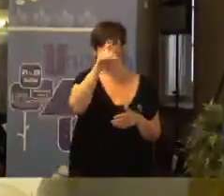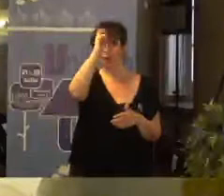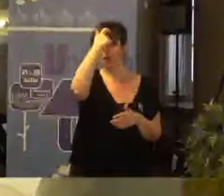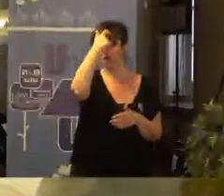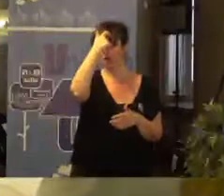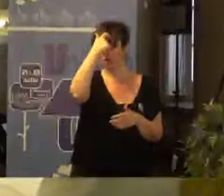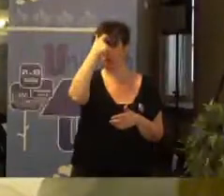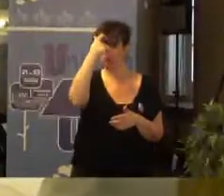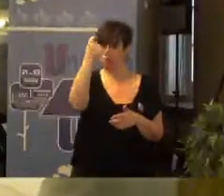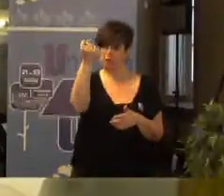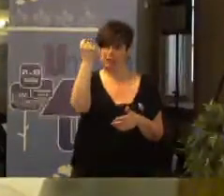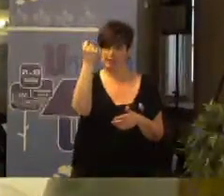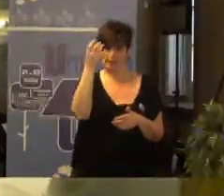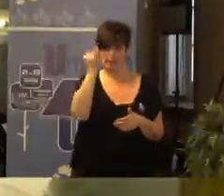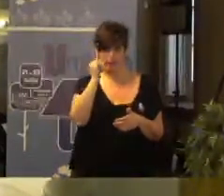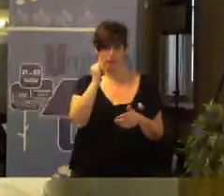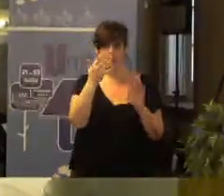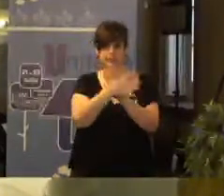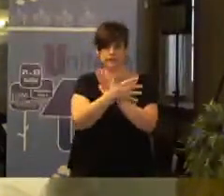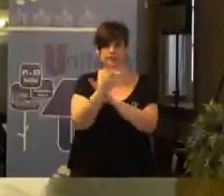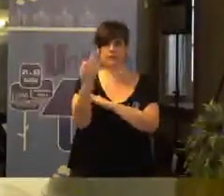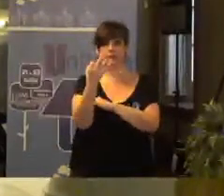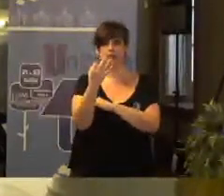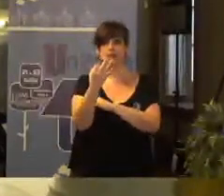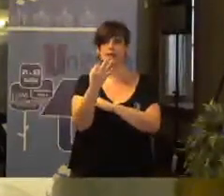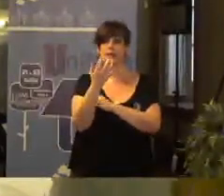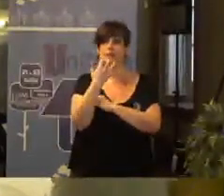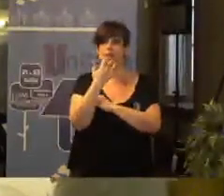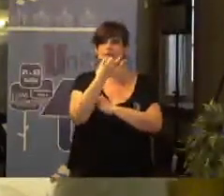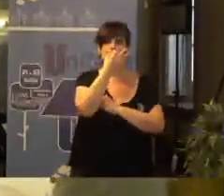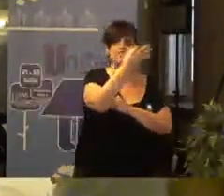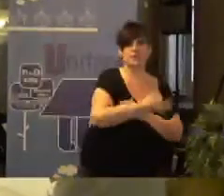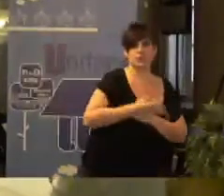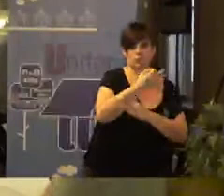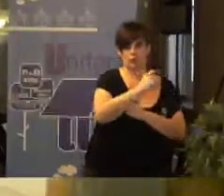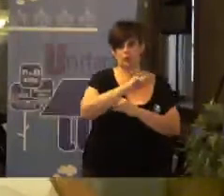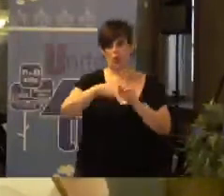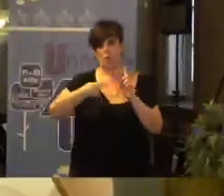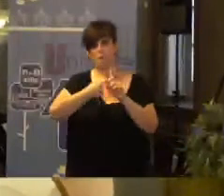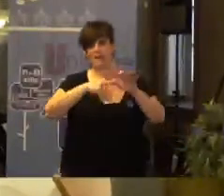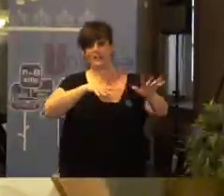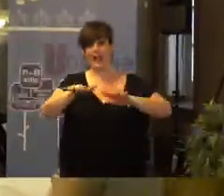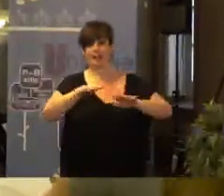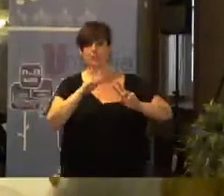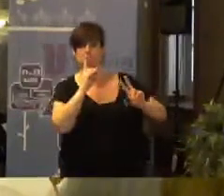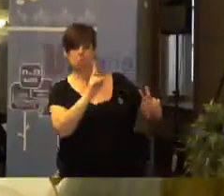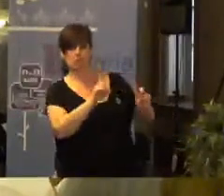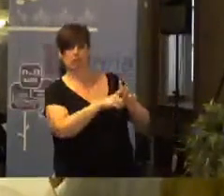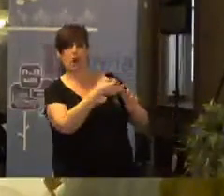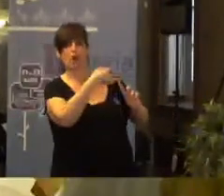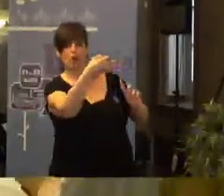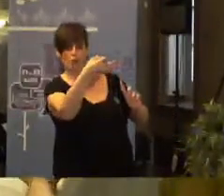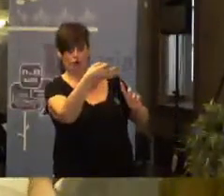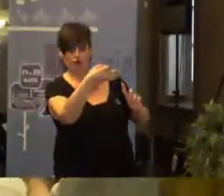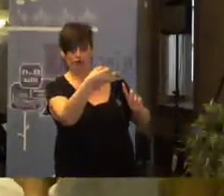dicir, a hexemonía é cando o discurso e a acción de un grupo está asumido como correcto tal, alén dos lindes